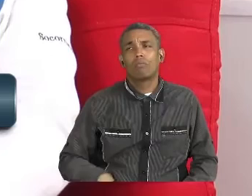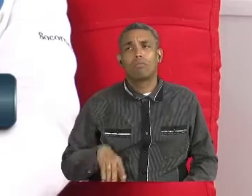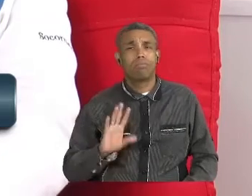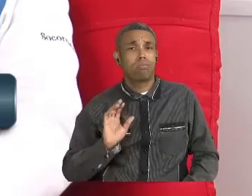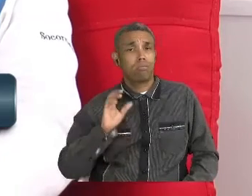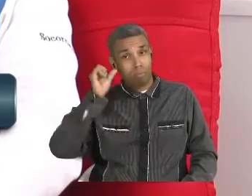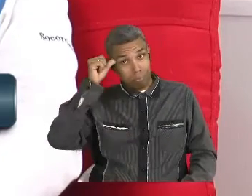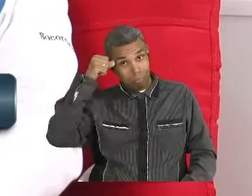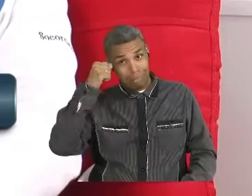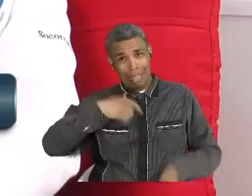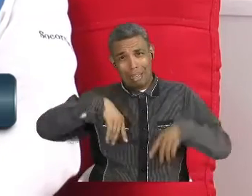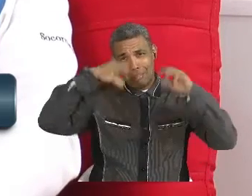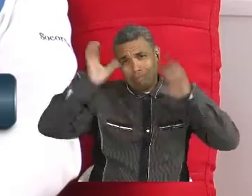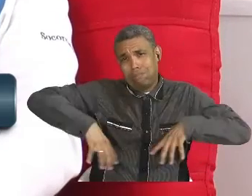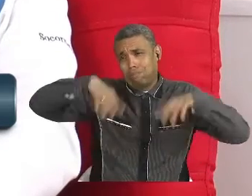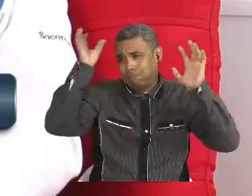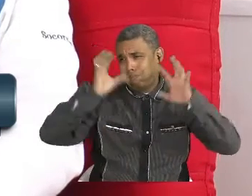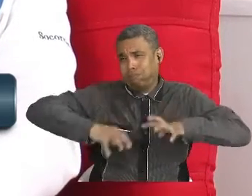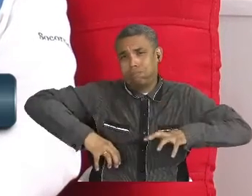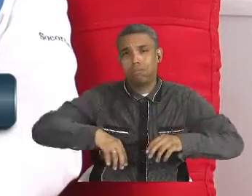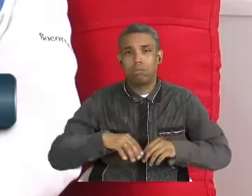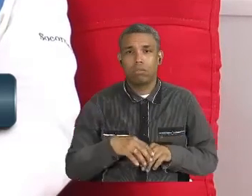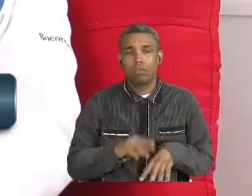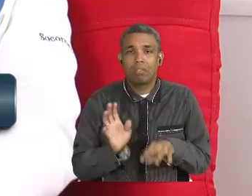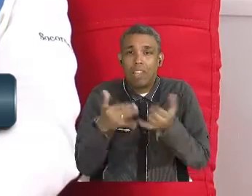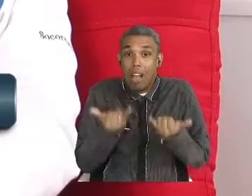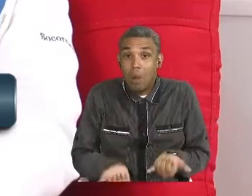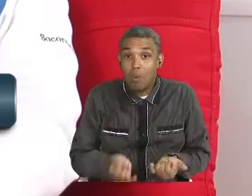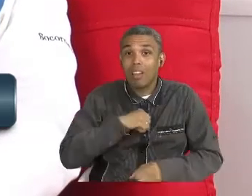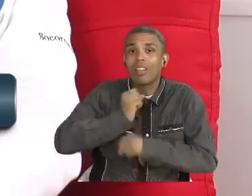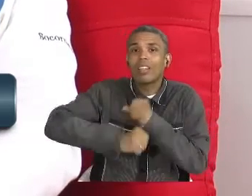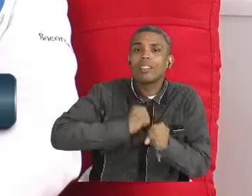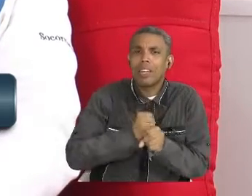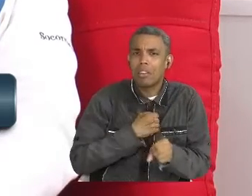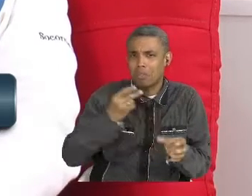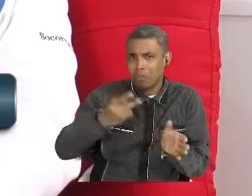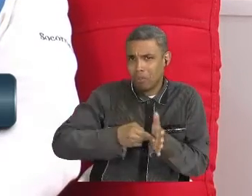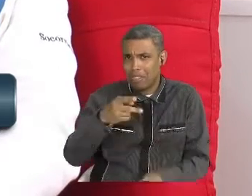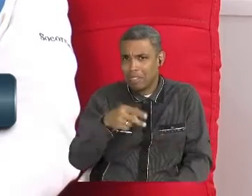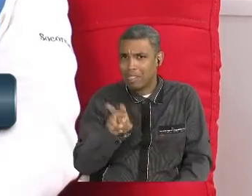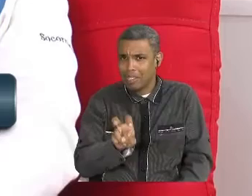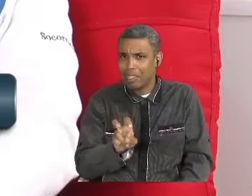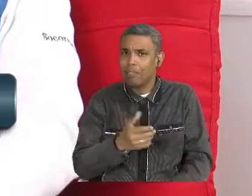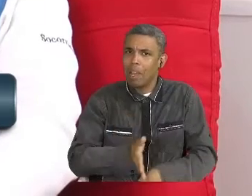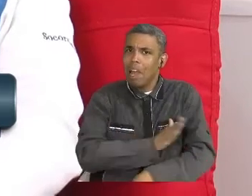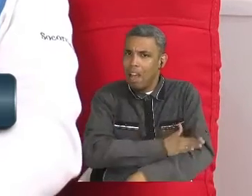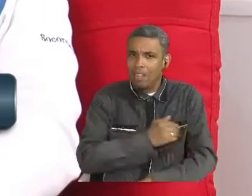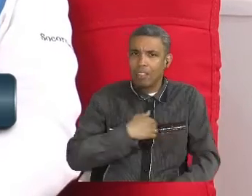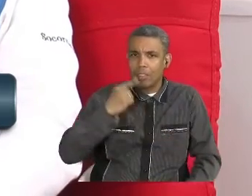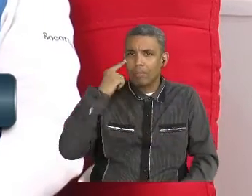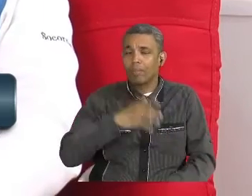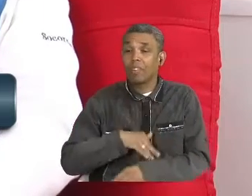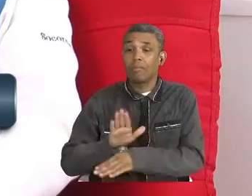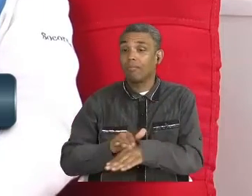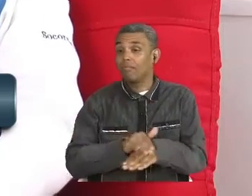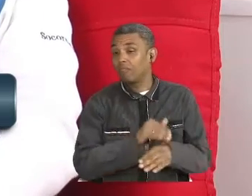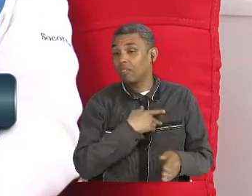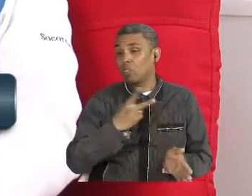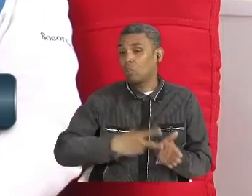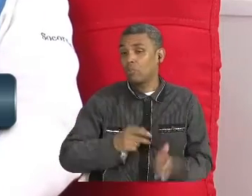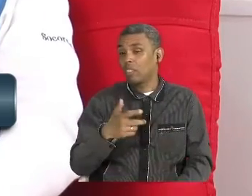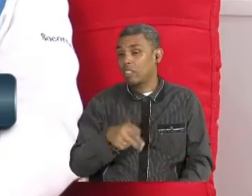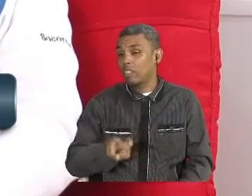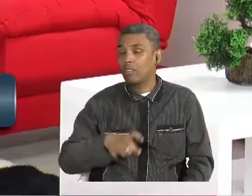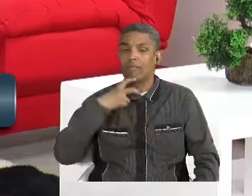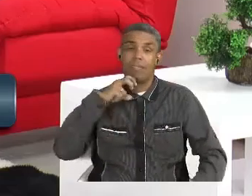de caída de agua, por decirlo así. Entonces es importante de que de todos modos mantenernos alerta. Y alerta quiere decir